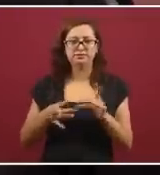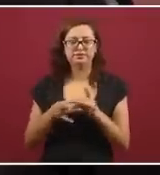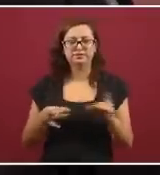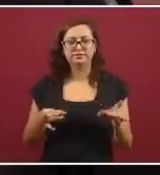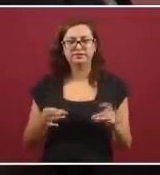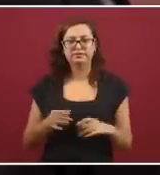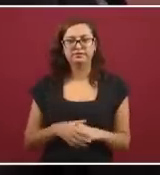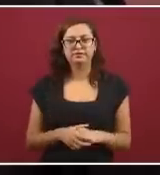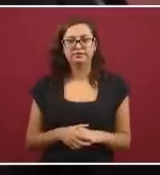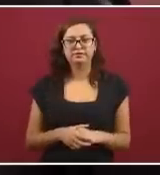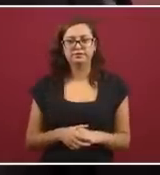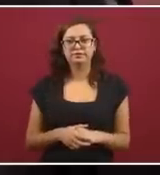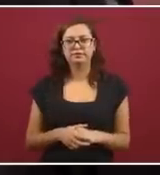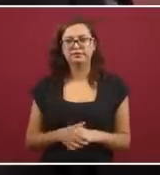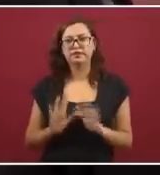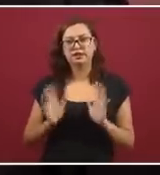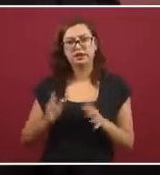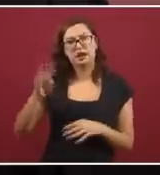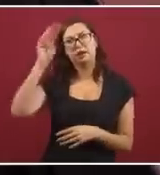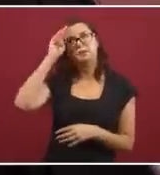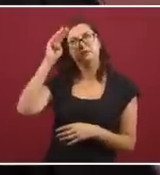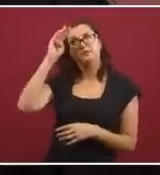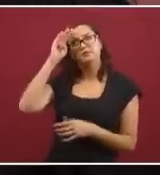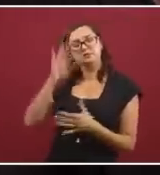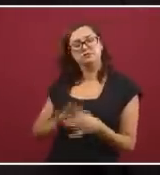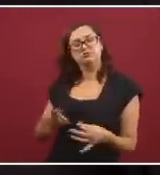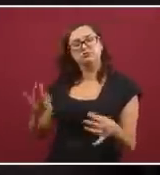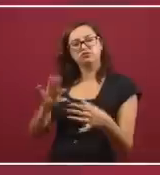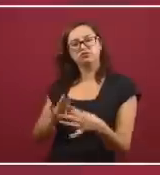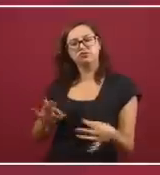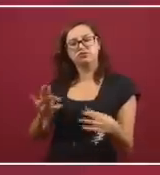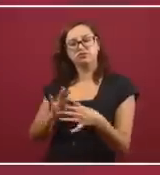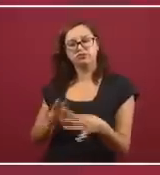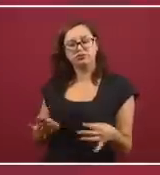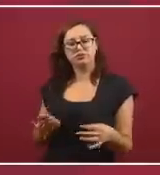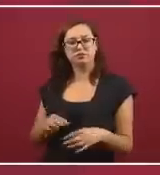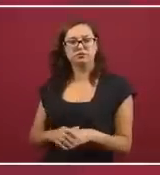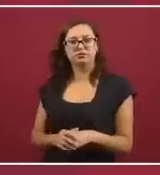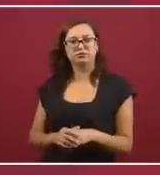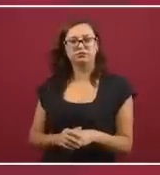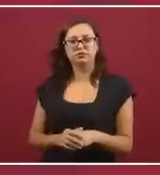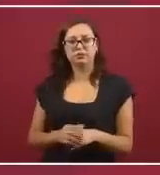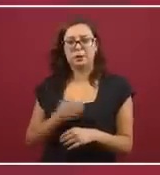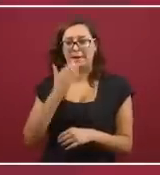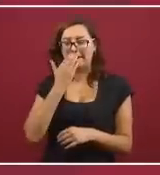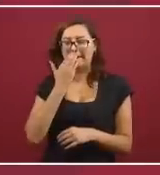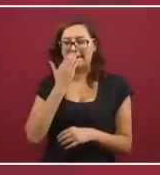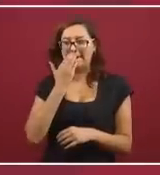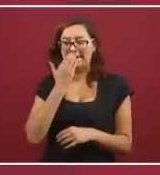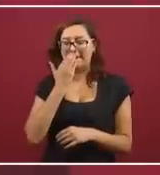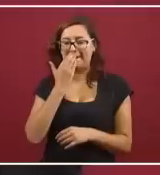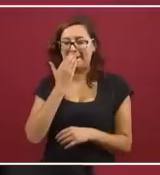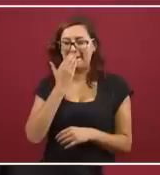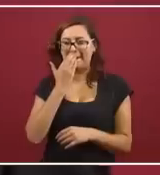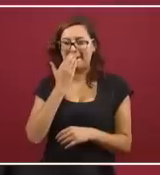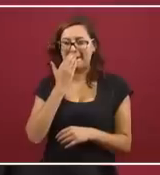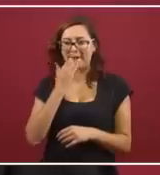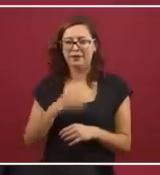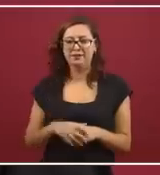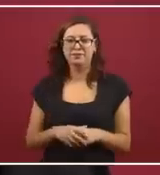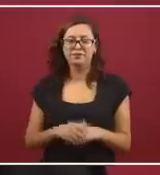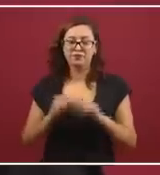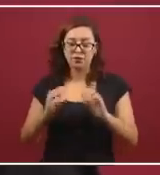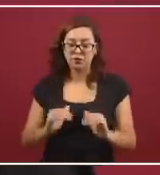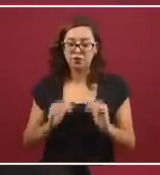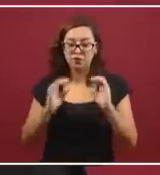ya hice un esbozo cuidadoso para no meternos en